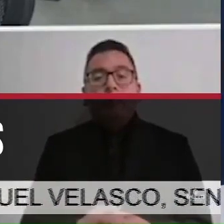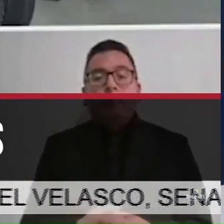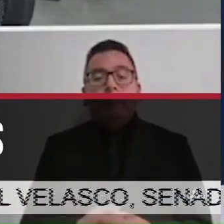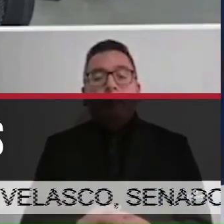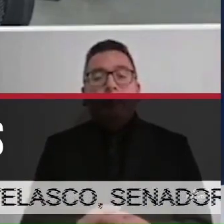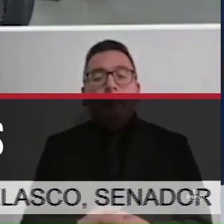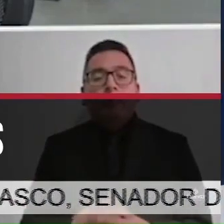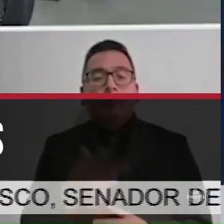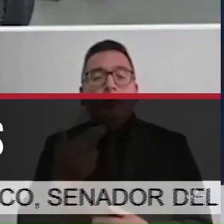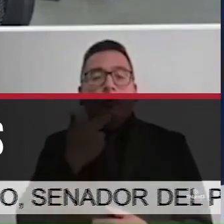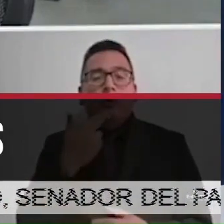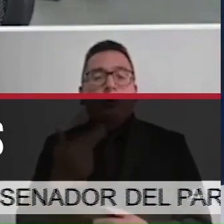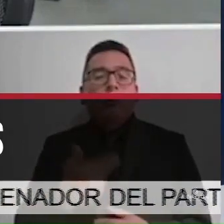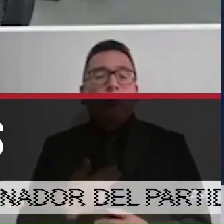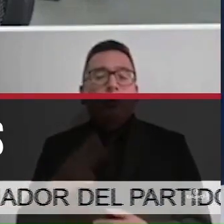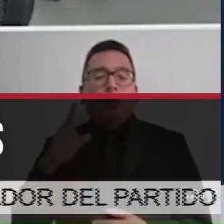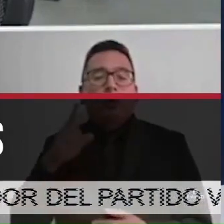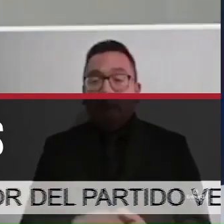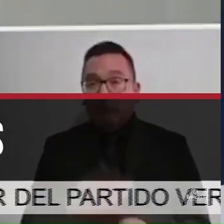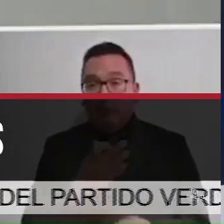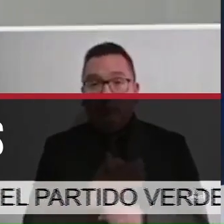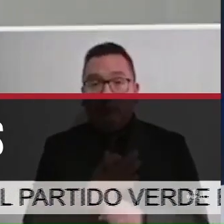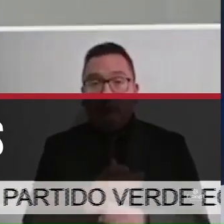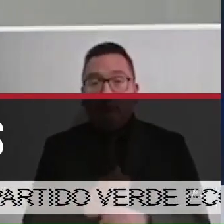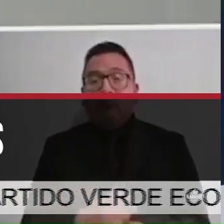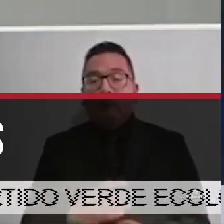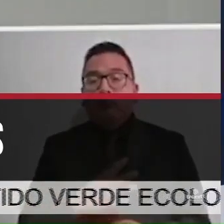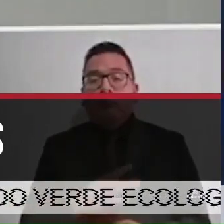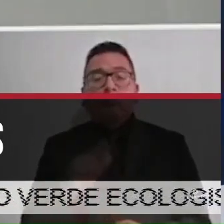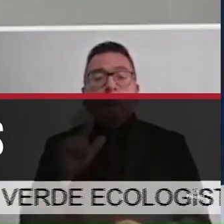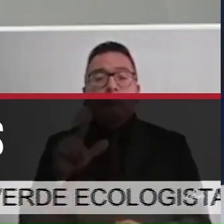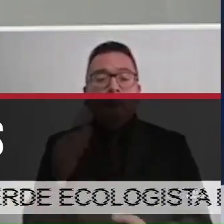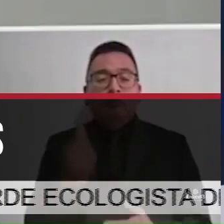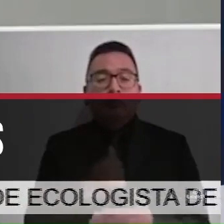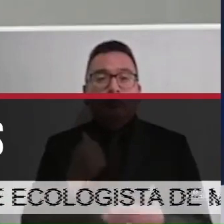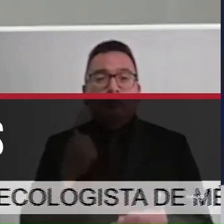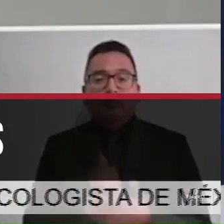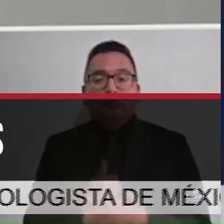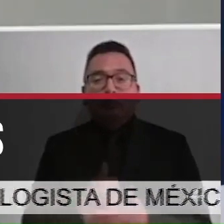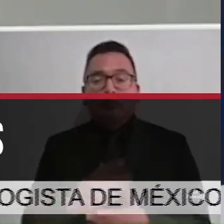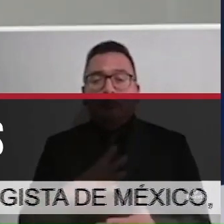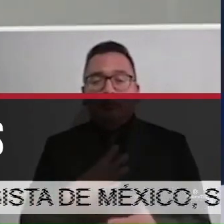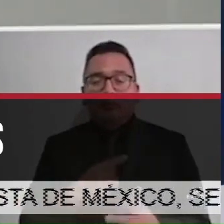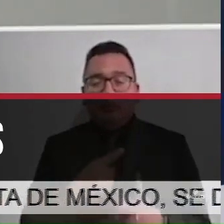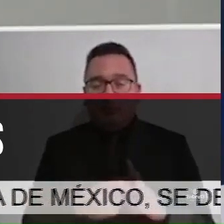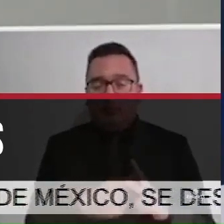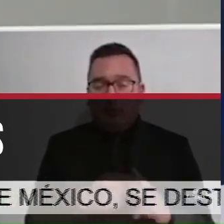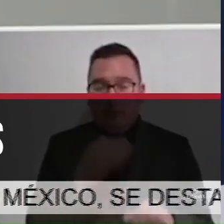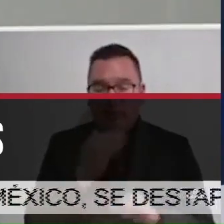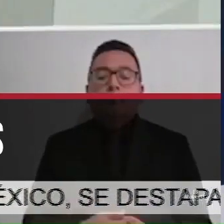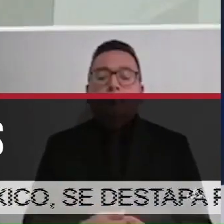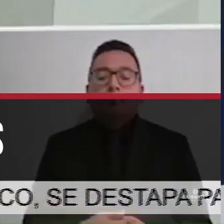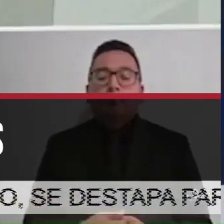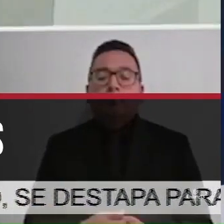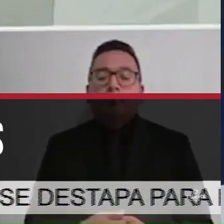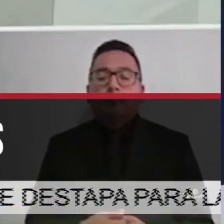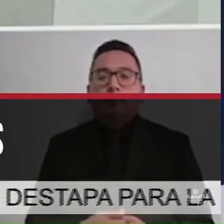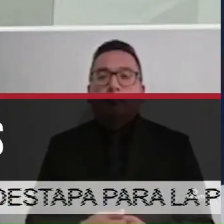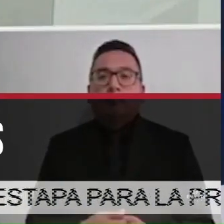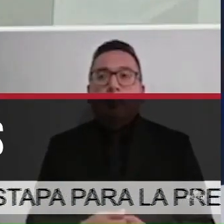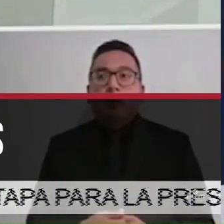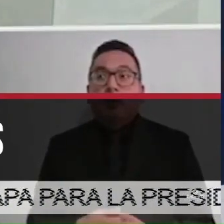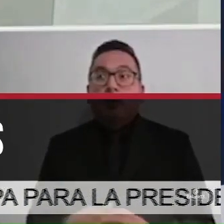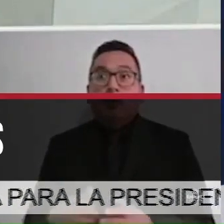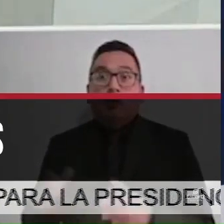candidatos a diputados que ganaron la contienda reciban su constancia de las sedes distritales del IEC y el gobernador y los diputados plurinominales la